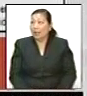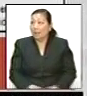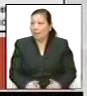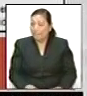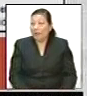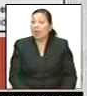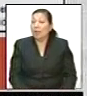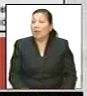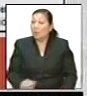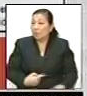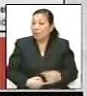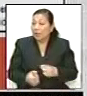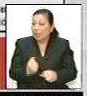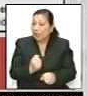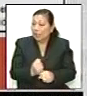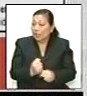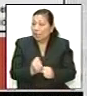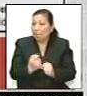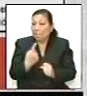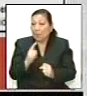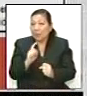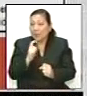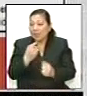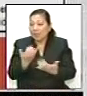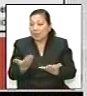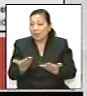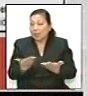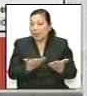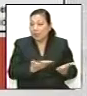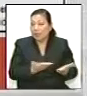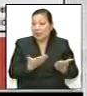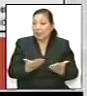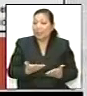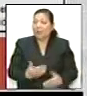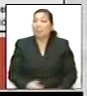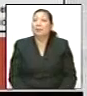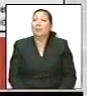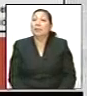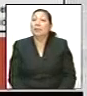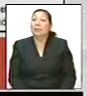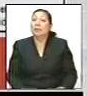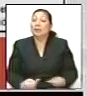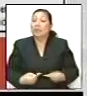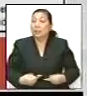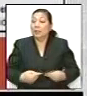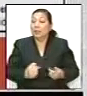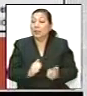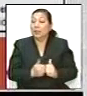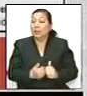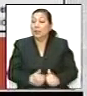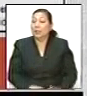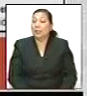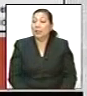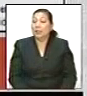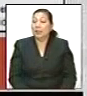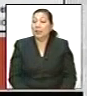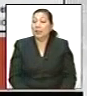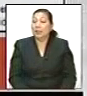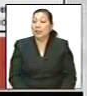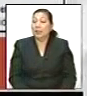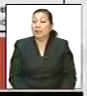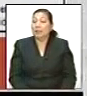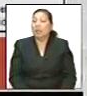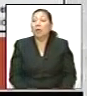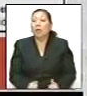viene trabajando por ser invitado a convertirse en miembro pleno de la ocde y